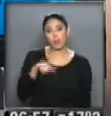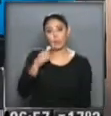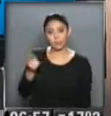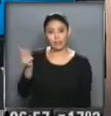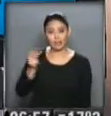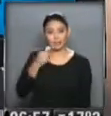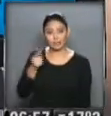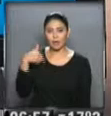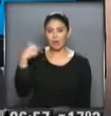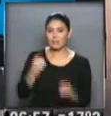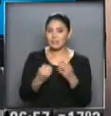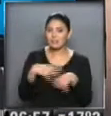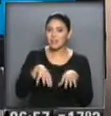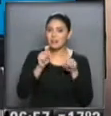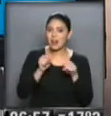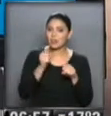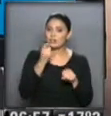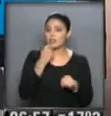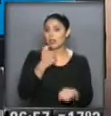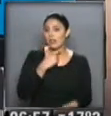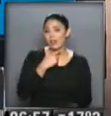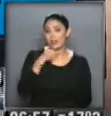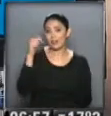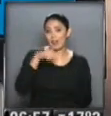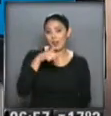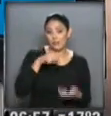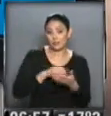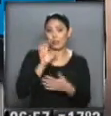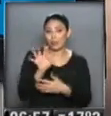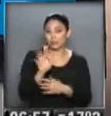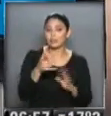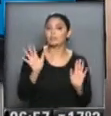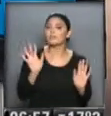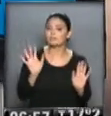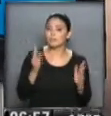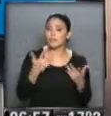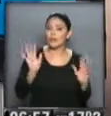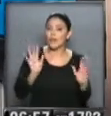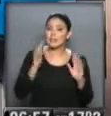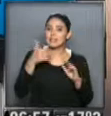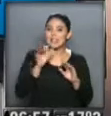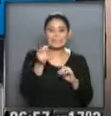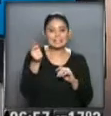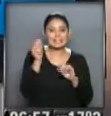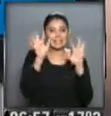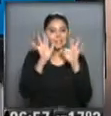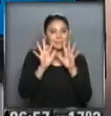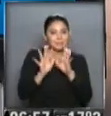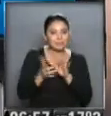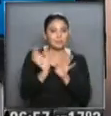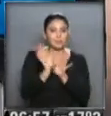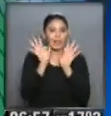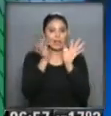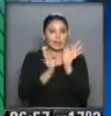Karina, la mañana tempranito, si quería que nevara en Buenos Aires. Bueno, posiblemente el agua nieve llegue muy cerquita de la ciudad, pero